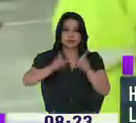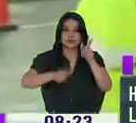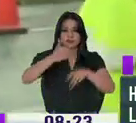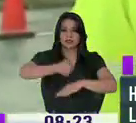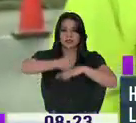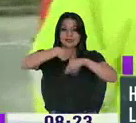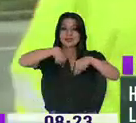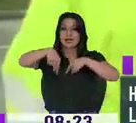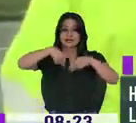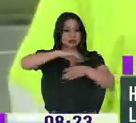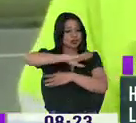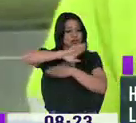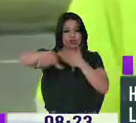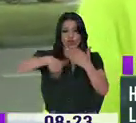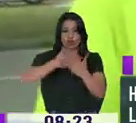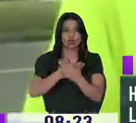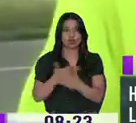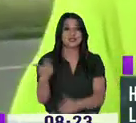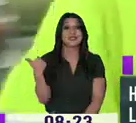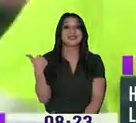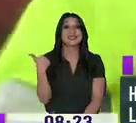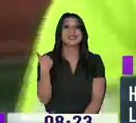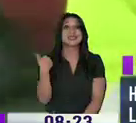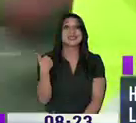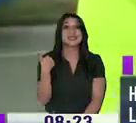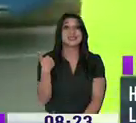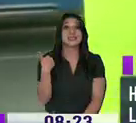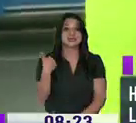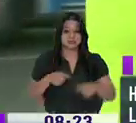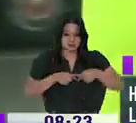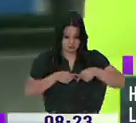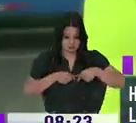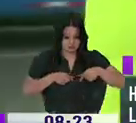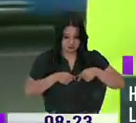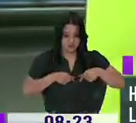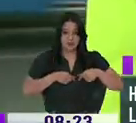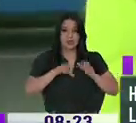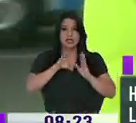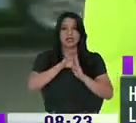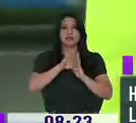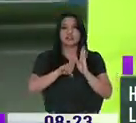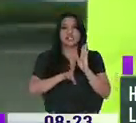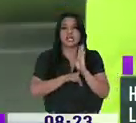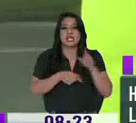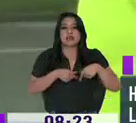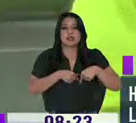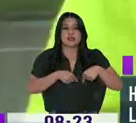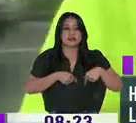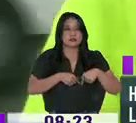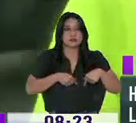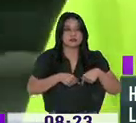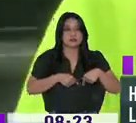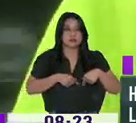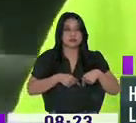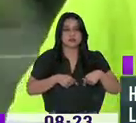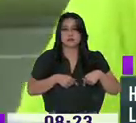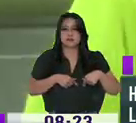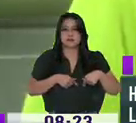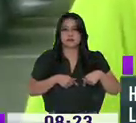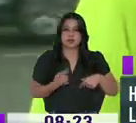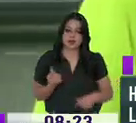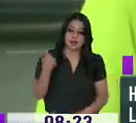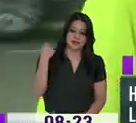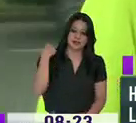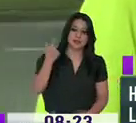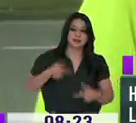agentes civiles de tránsito tienen un código y el nombre en cada una de sus chaquetas. Y en la parte de atrás